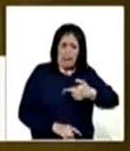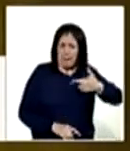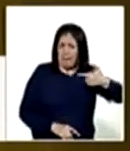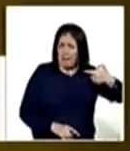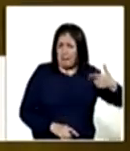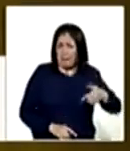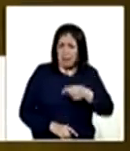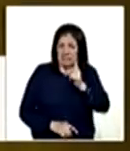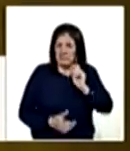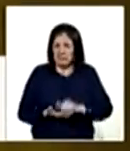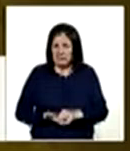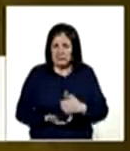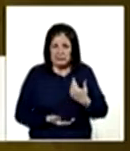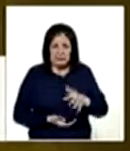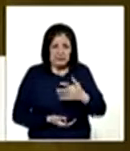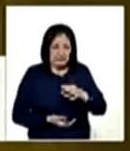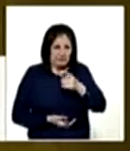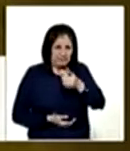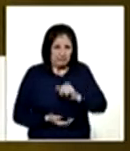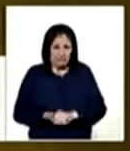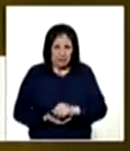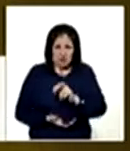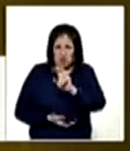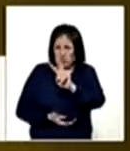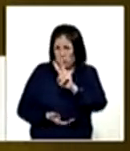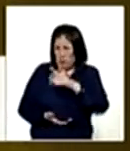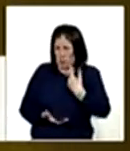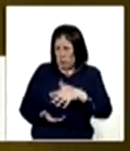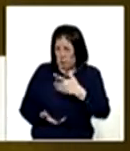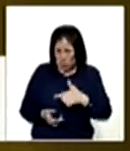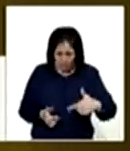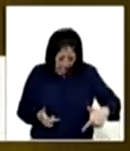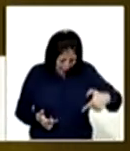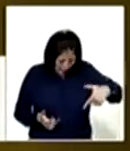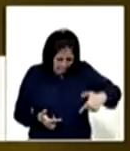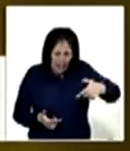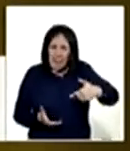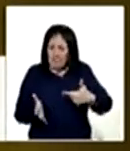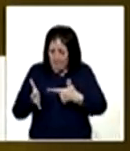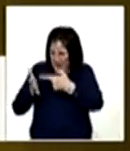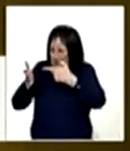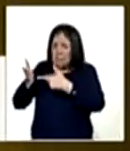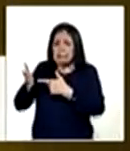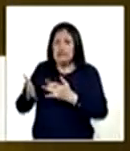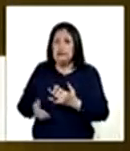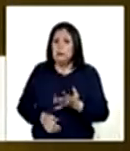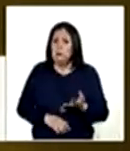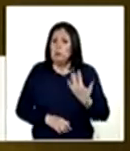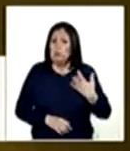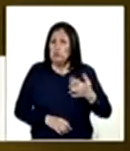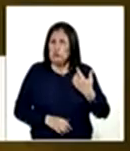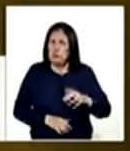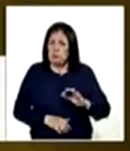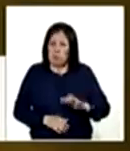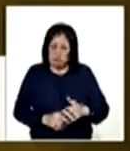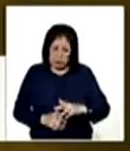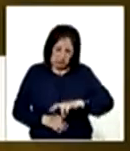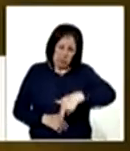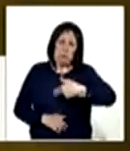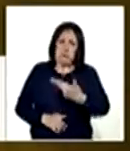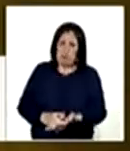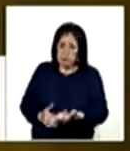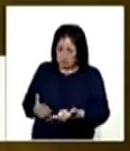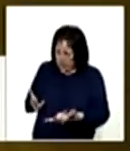la víctima, el que ha recibido dos disparos en el muslo y en la mano, sí. Cae encima, enfrente de uno de